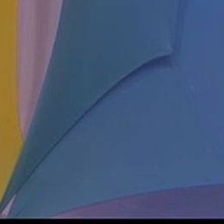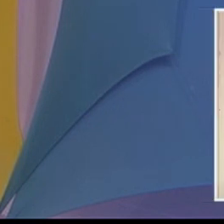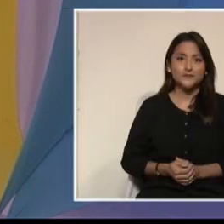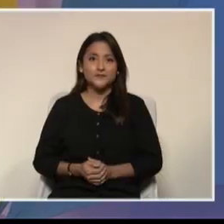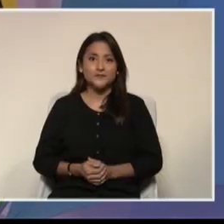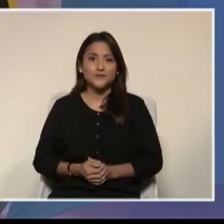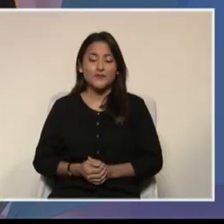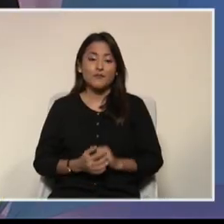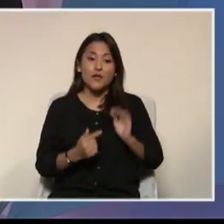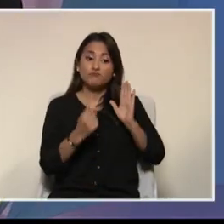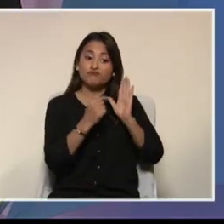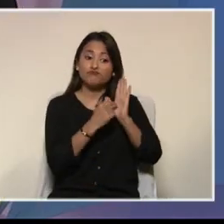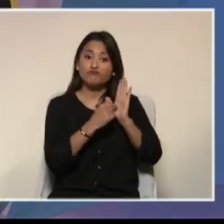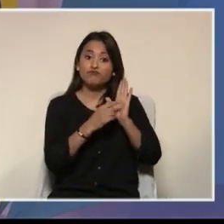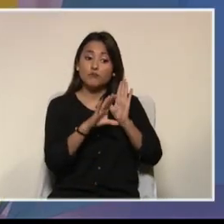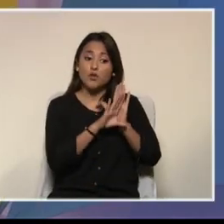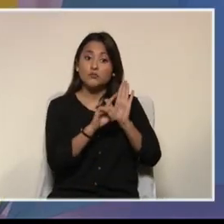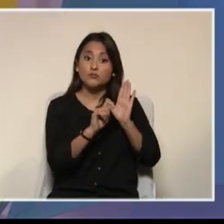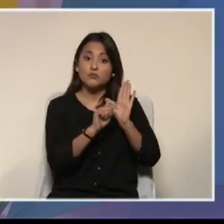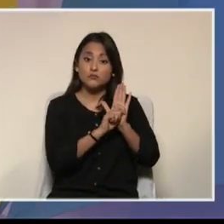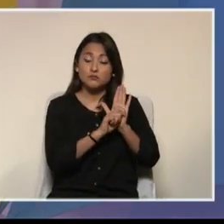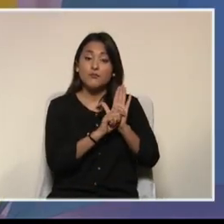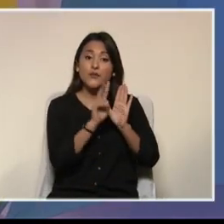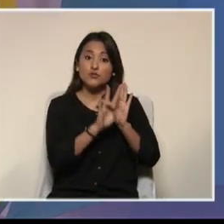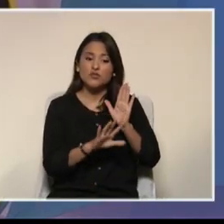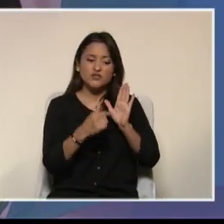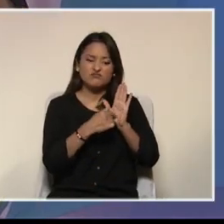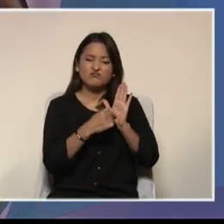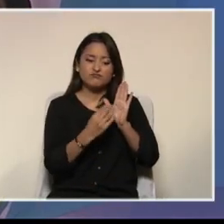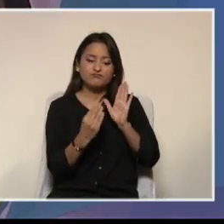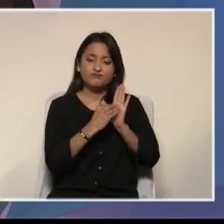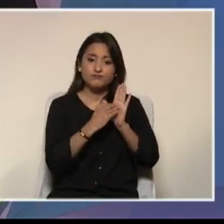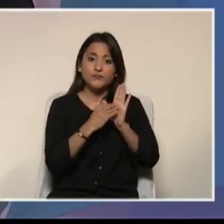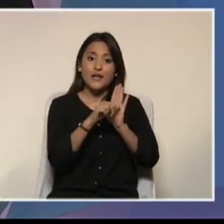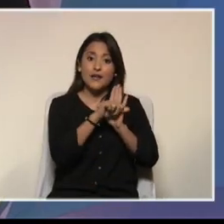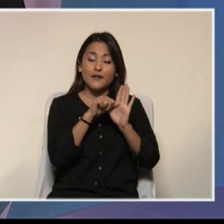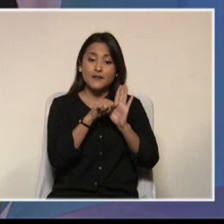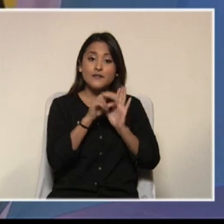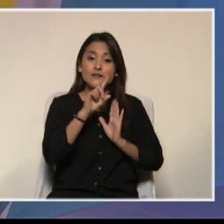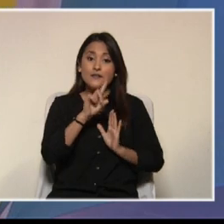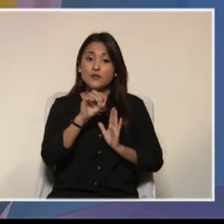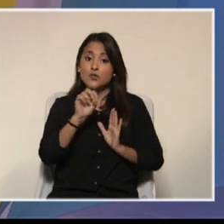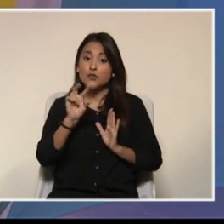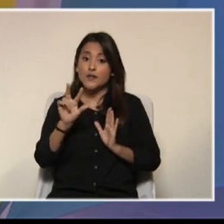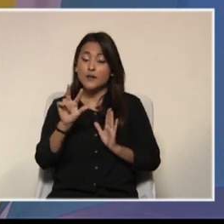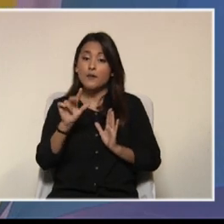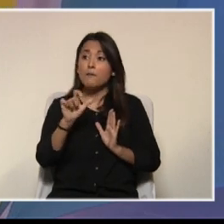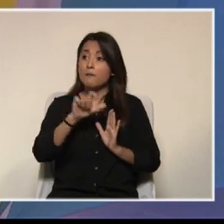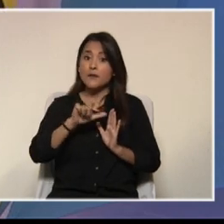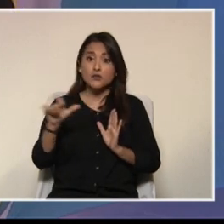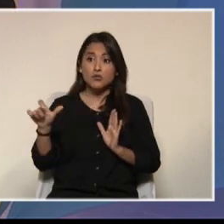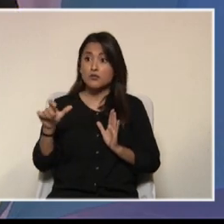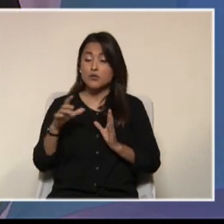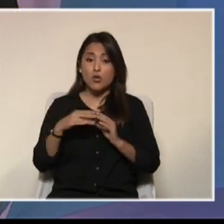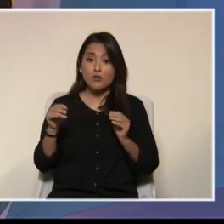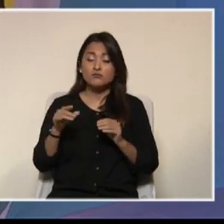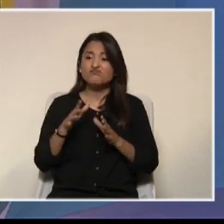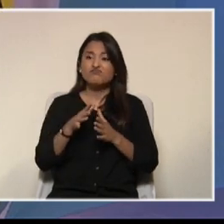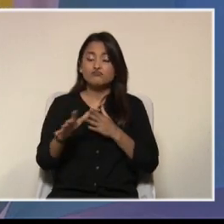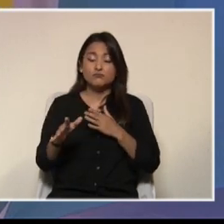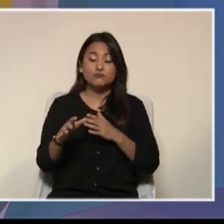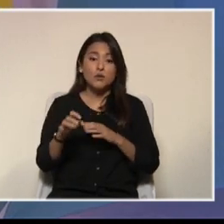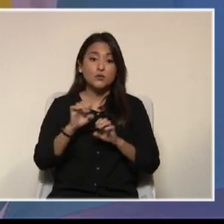La Constitución de la República Bolivariana de Venezuela establece en su artículo 103 que toda persona tiene derecho a una